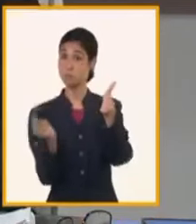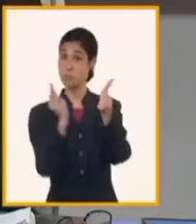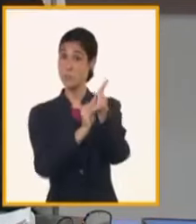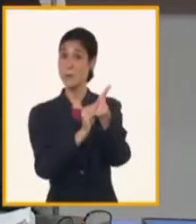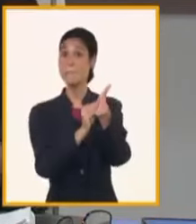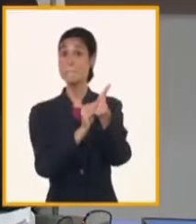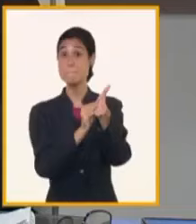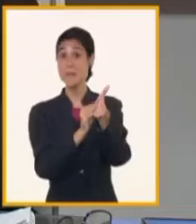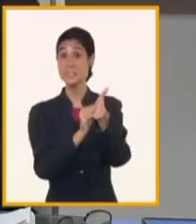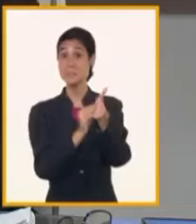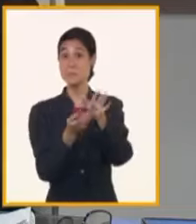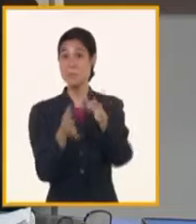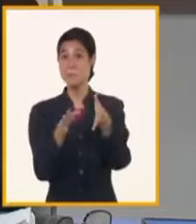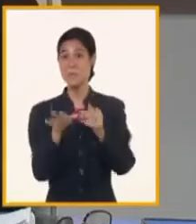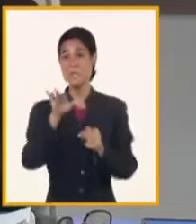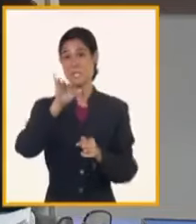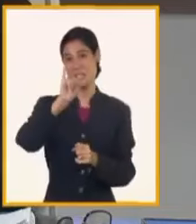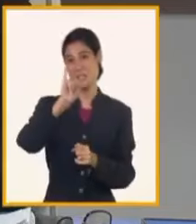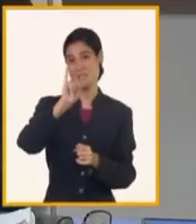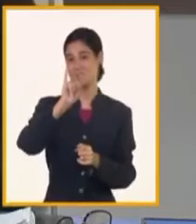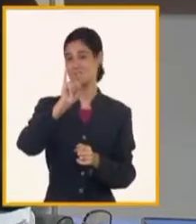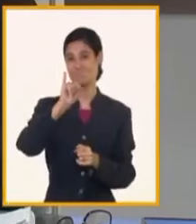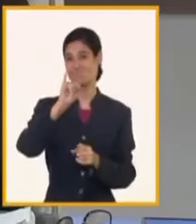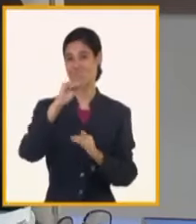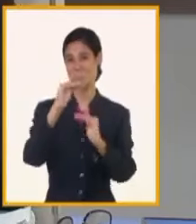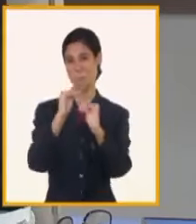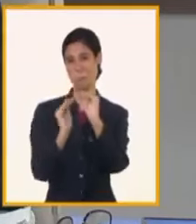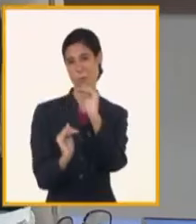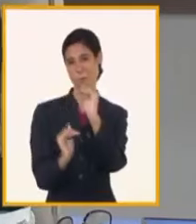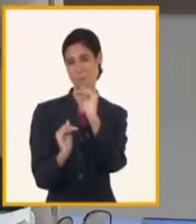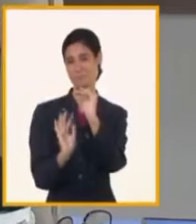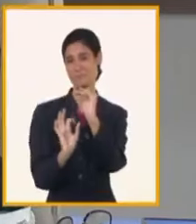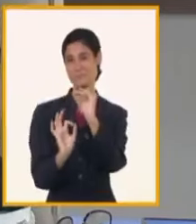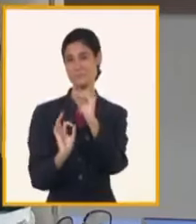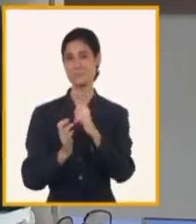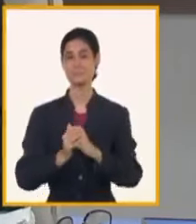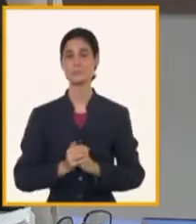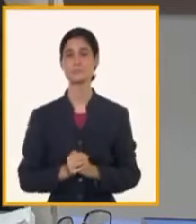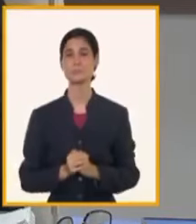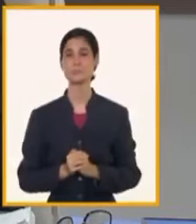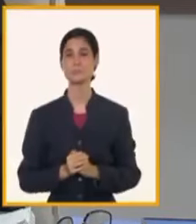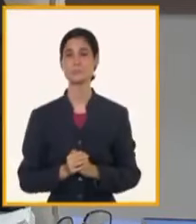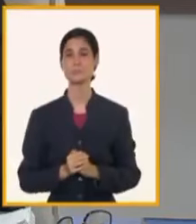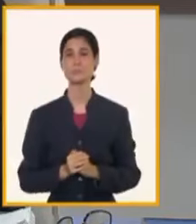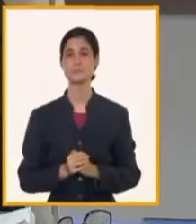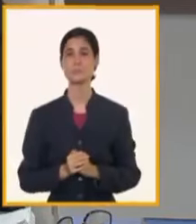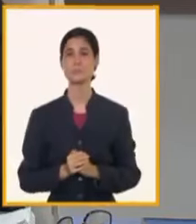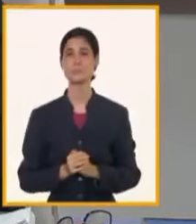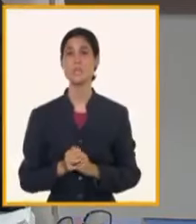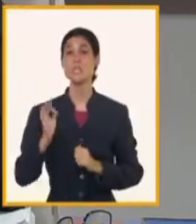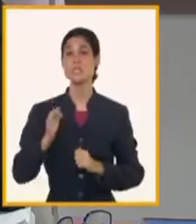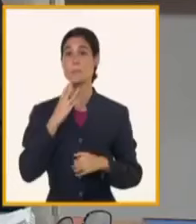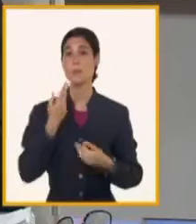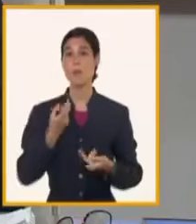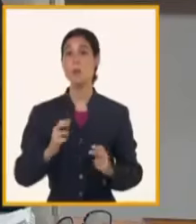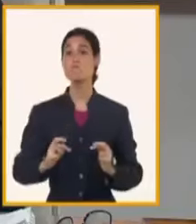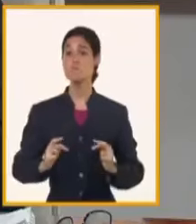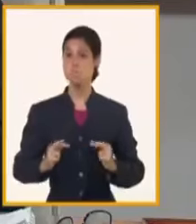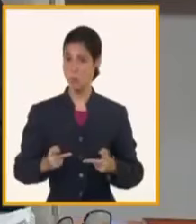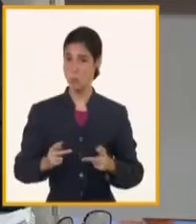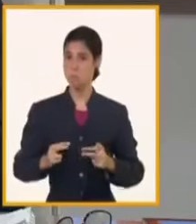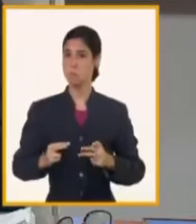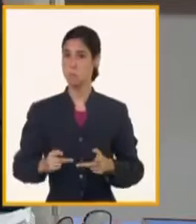gw solamente así que esa esa se quedó por abajo Nosotros siempre dijimos y no es a manera de de